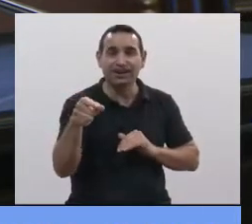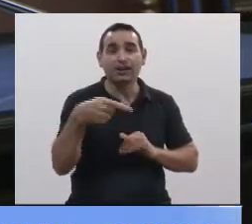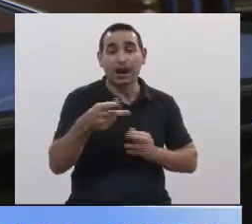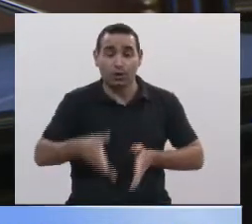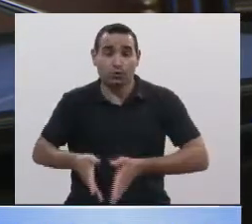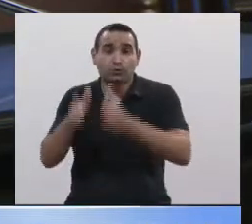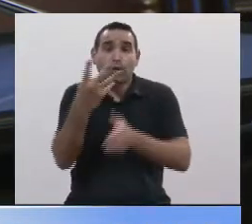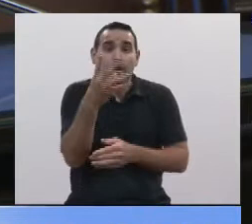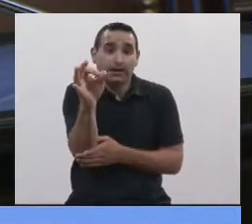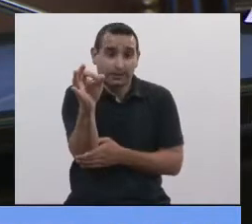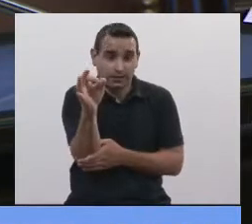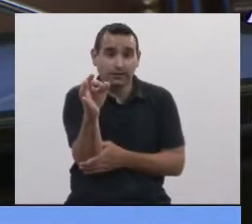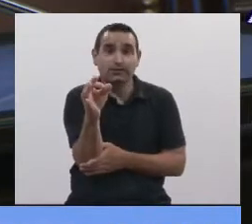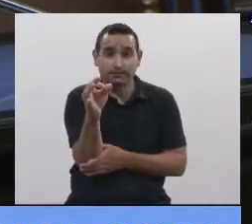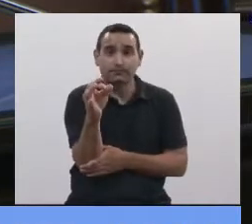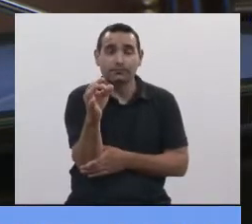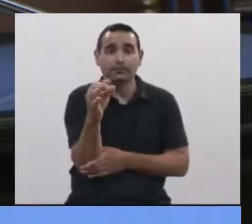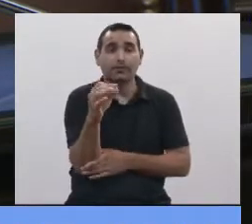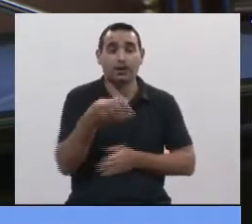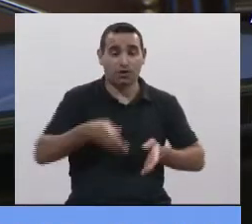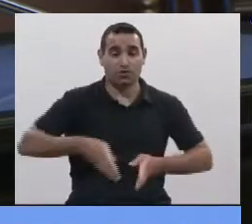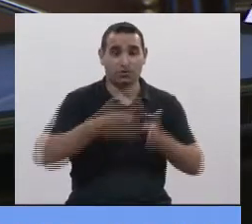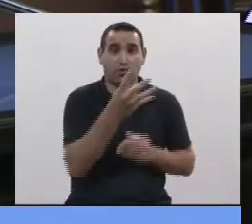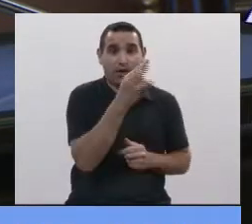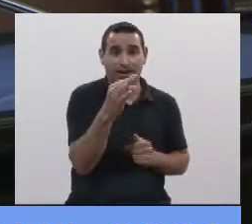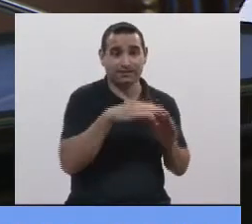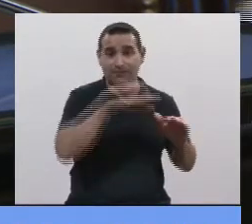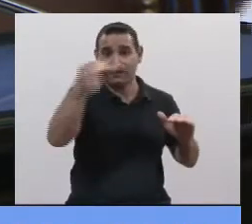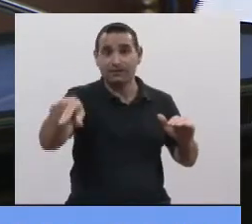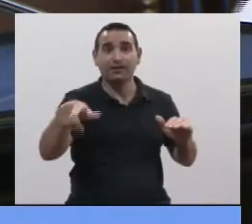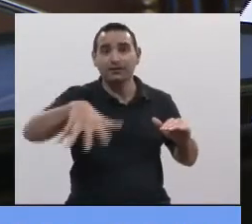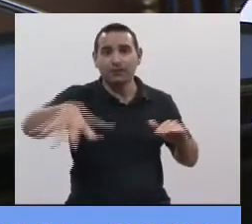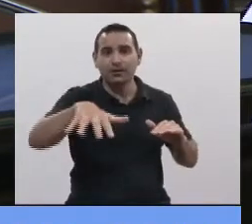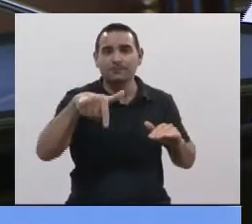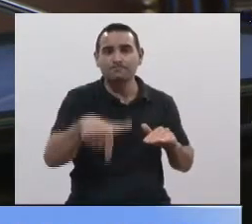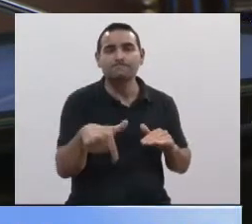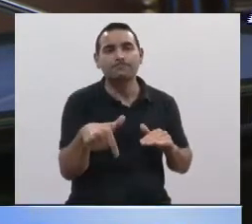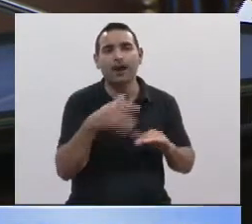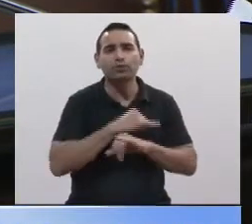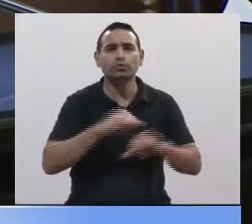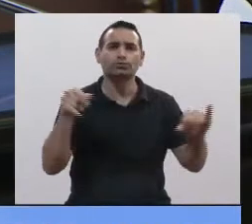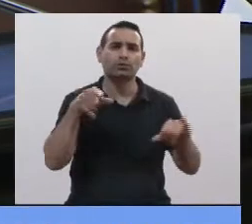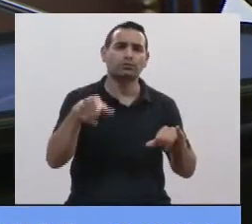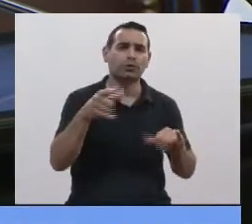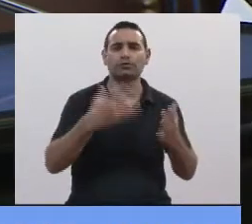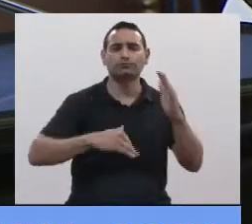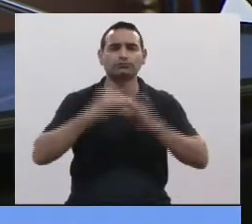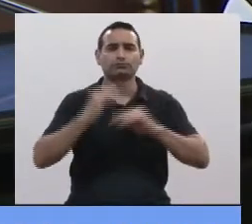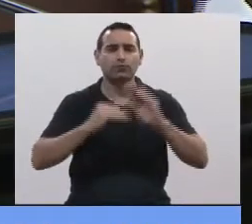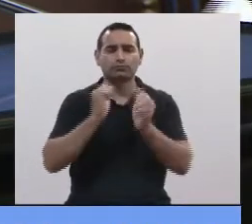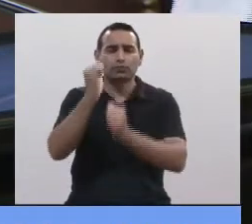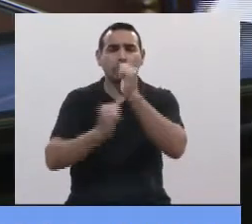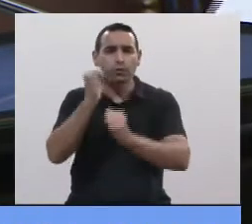ruta 40, Molinos Eclantá, Payoga hasta Palermo, son obras que se anunciaron, como la planta depuradora de